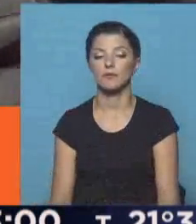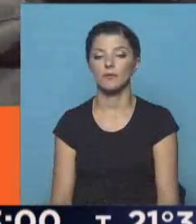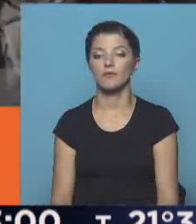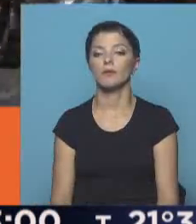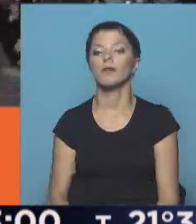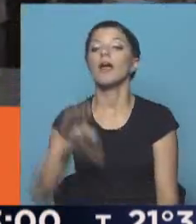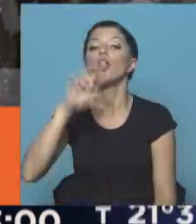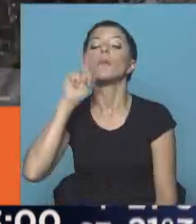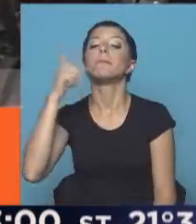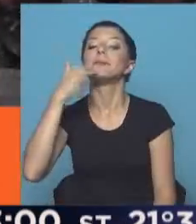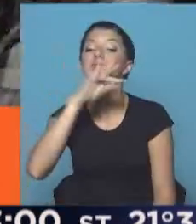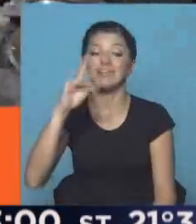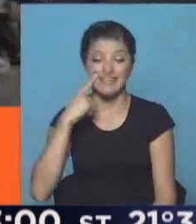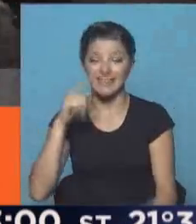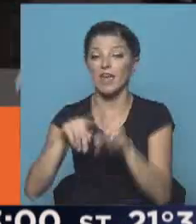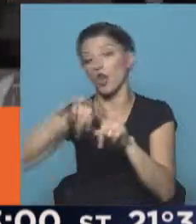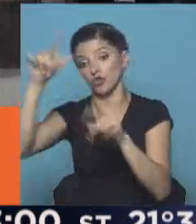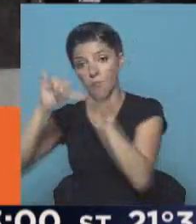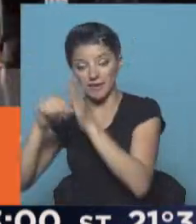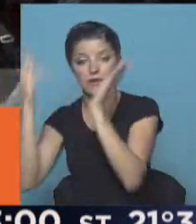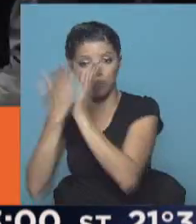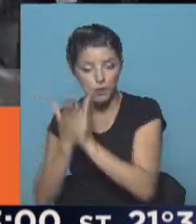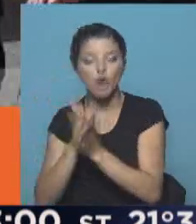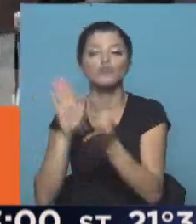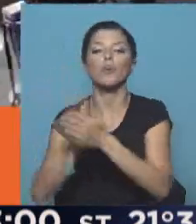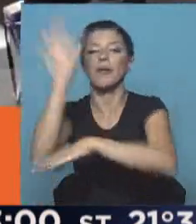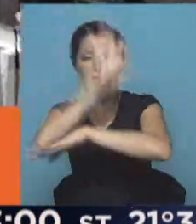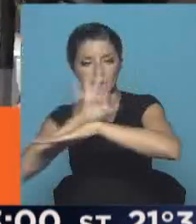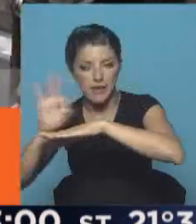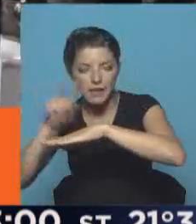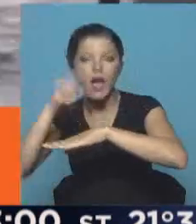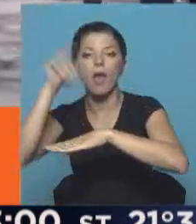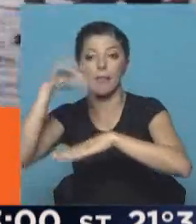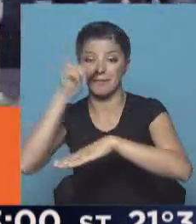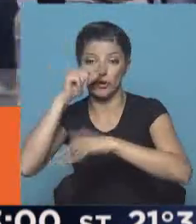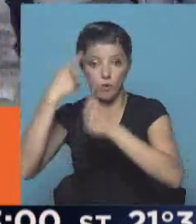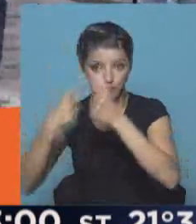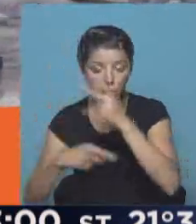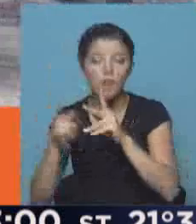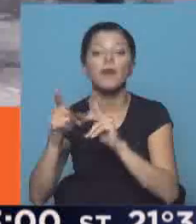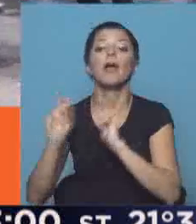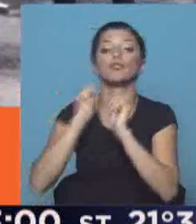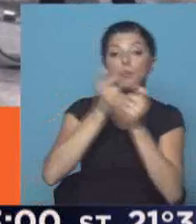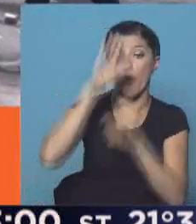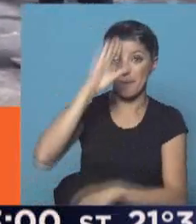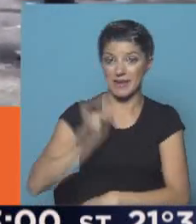PhD que se habían formado afuera, en ingeniería de petróleos, etcétera, fueron reemplazados por